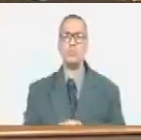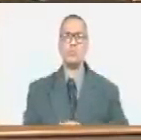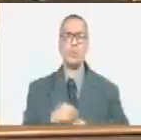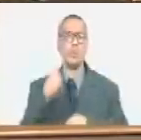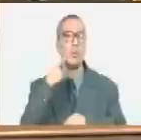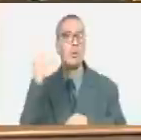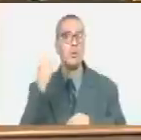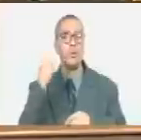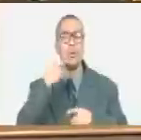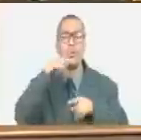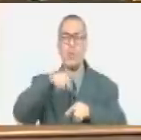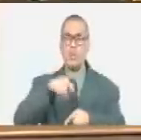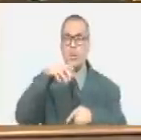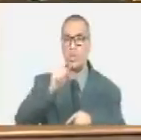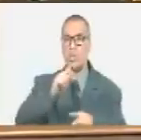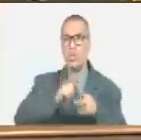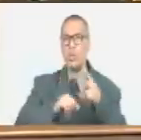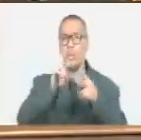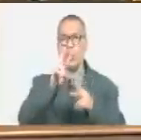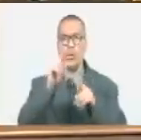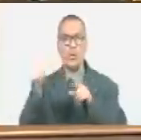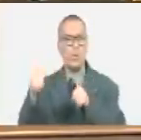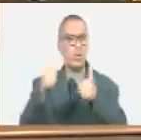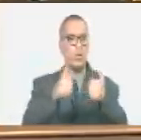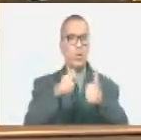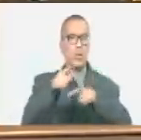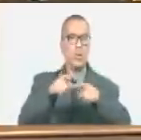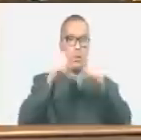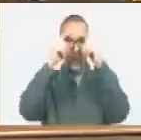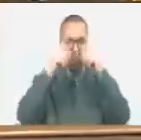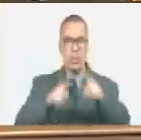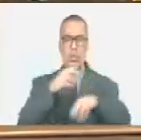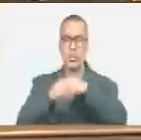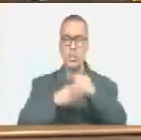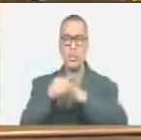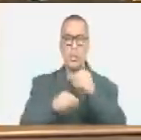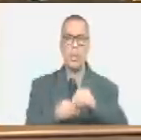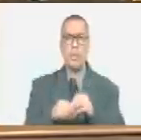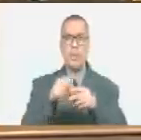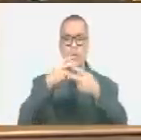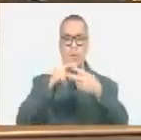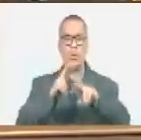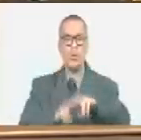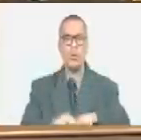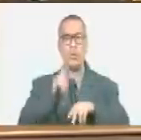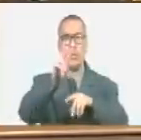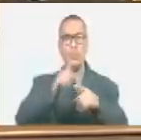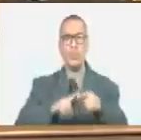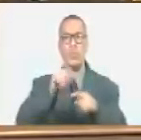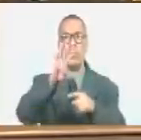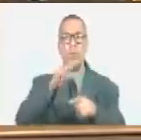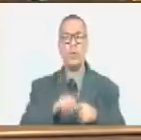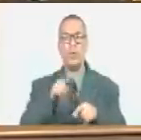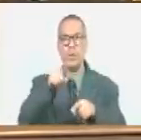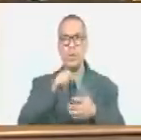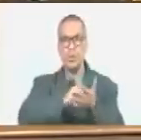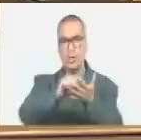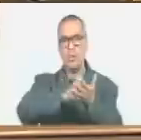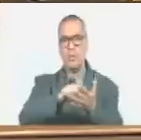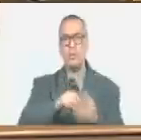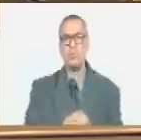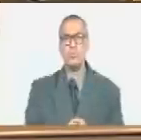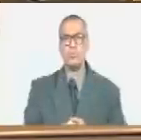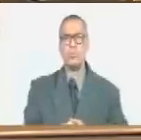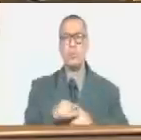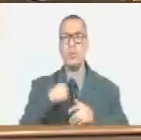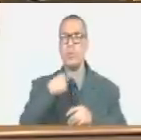oirá apelación en ambos efectos contra las decisiones señaladas en los numerales 1 y 4 de este artículo.